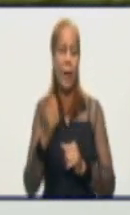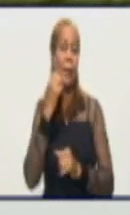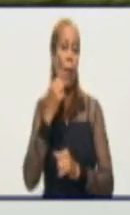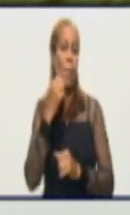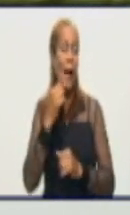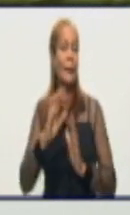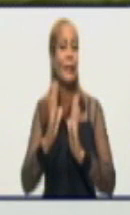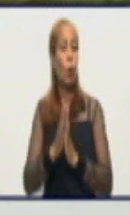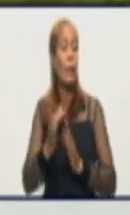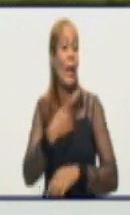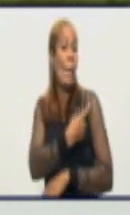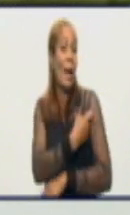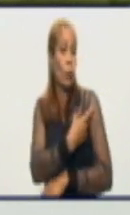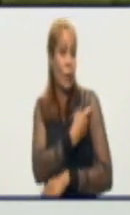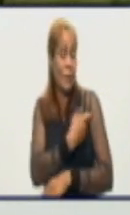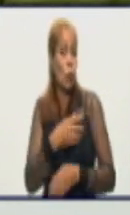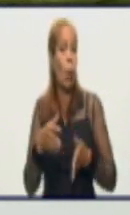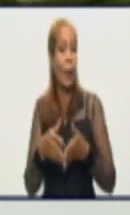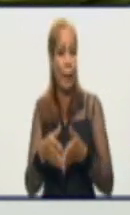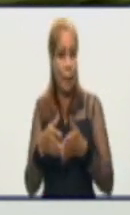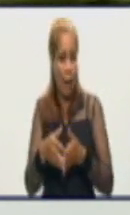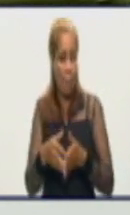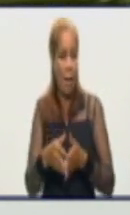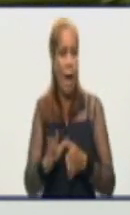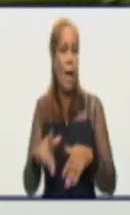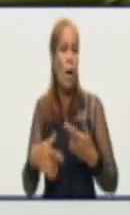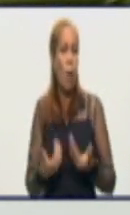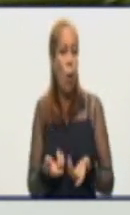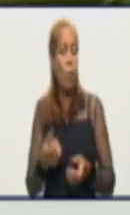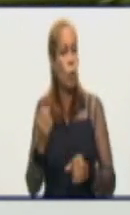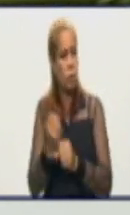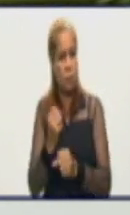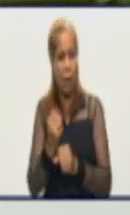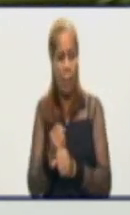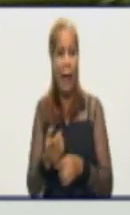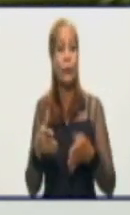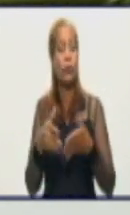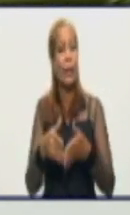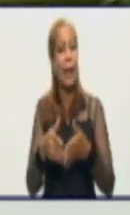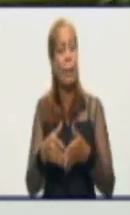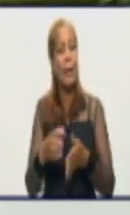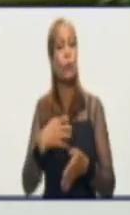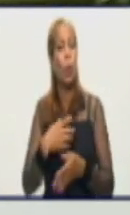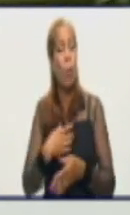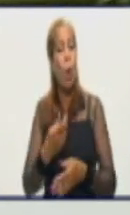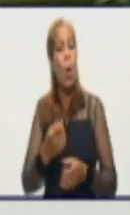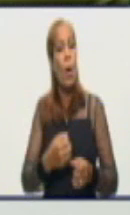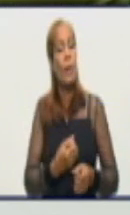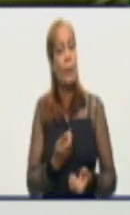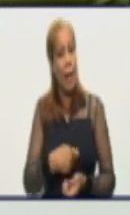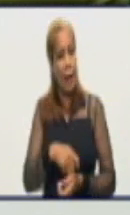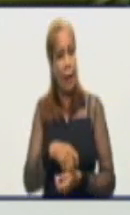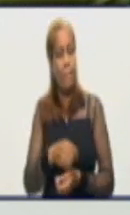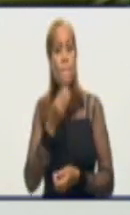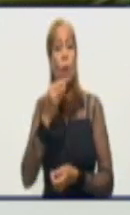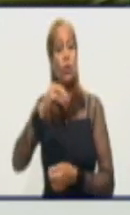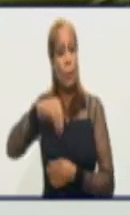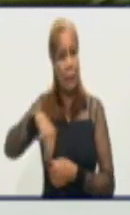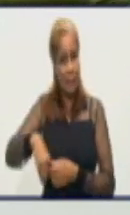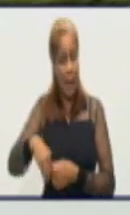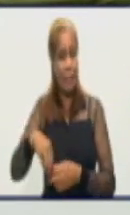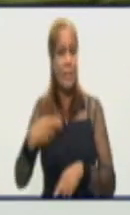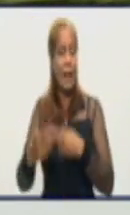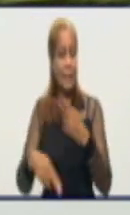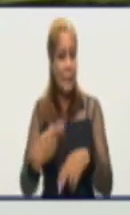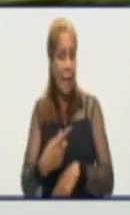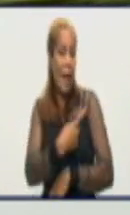de la vacunación en Granma. ¿Cómo marcha? Granma tuvo la posibilidad de realizar el ensayo clínico fase 3 del candidato vacunal Abdala con